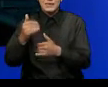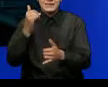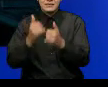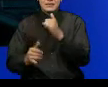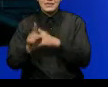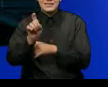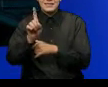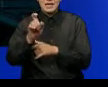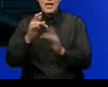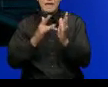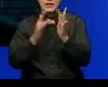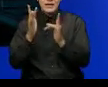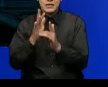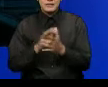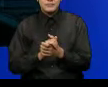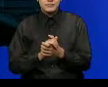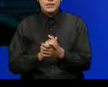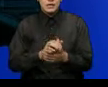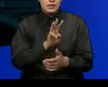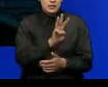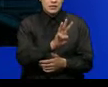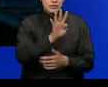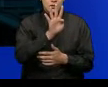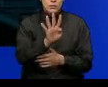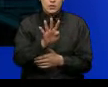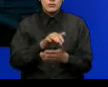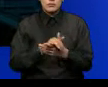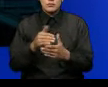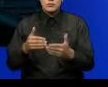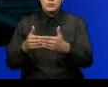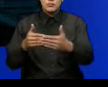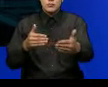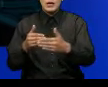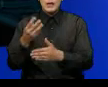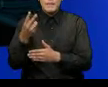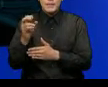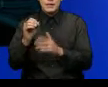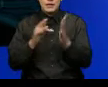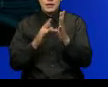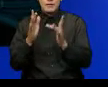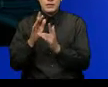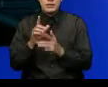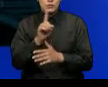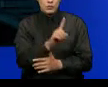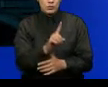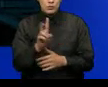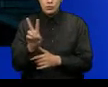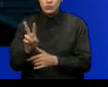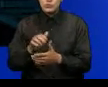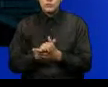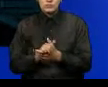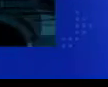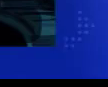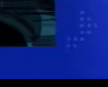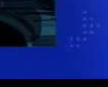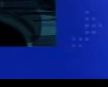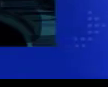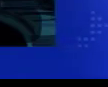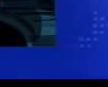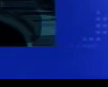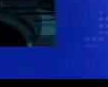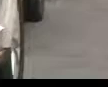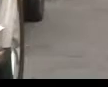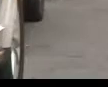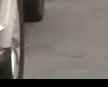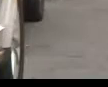de abril para las placas terminadas en 3 y 4 hasta el 20 de abril y para las placas terminadas en 1 y 2 el plazo máximo será hasta el